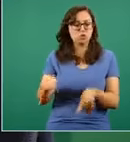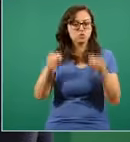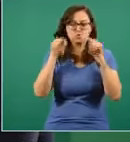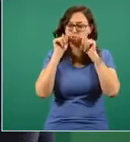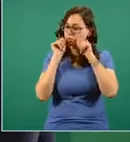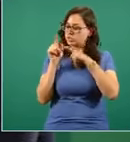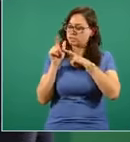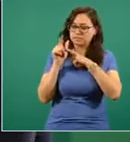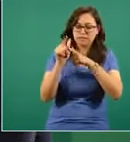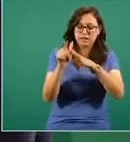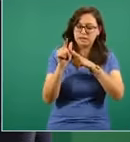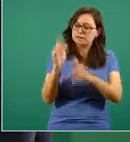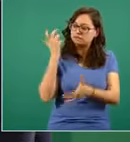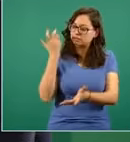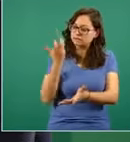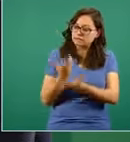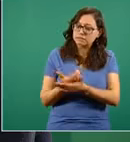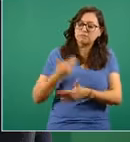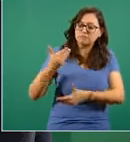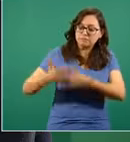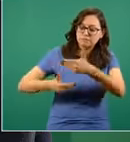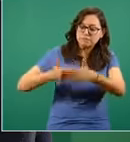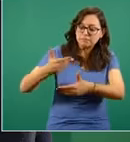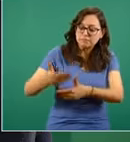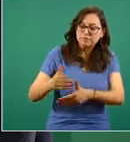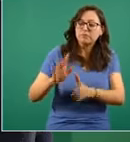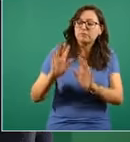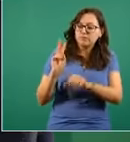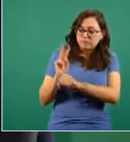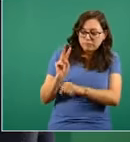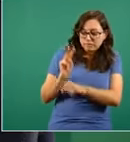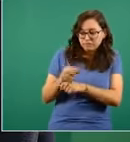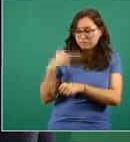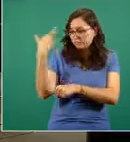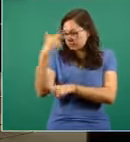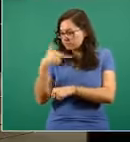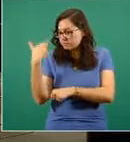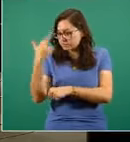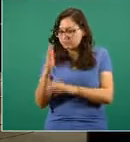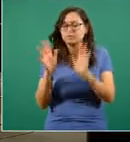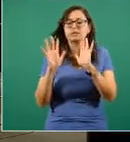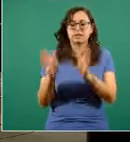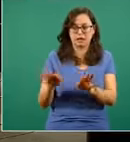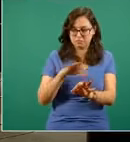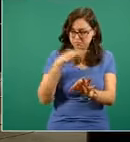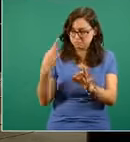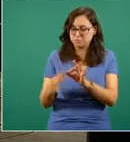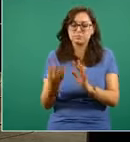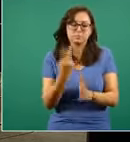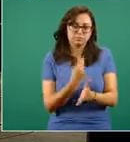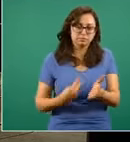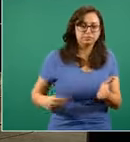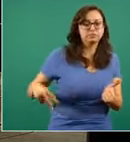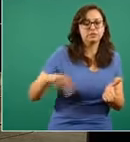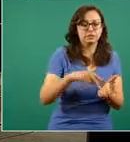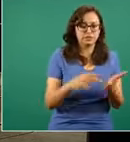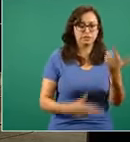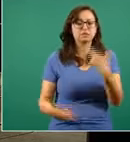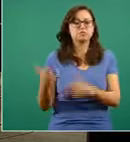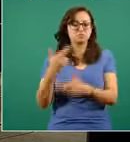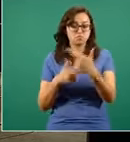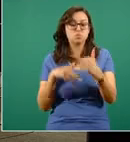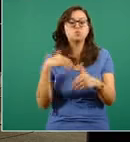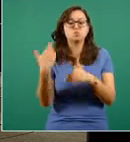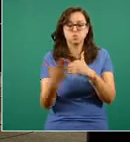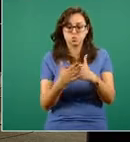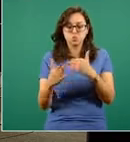estuviera listo para reincorporarse a sus actividades, ¿no? Entonces, comentamos con el doctor Reyes-Terán para que en la